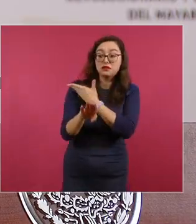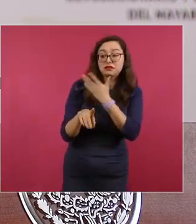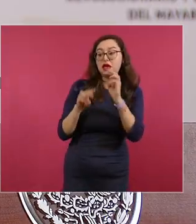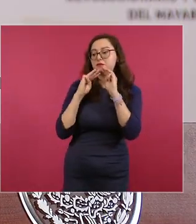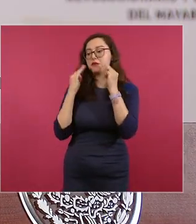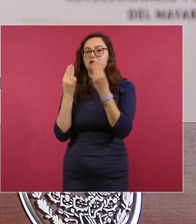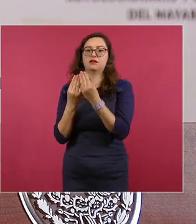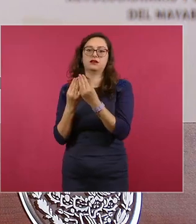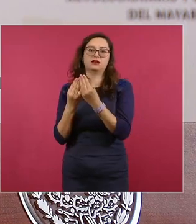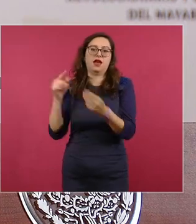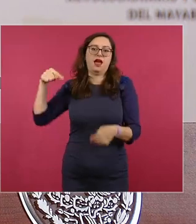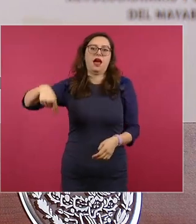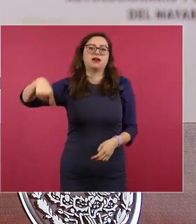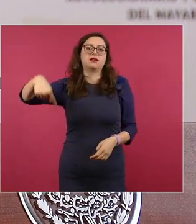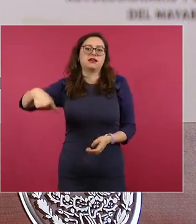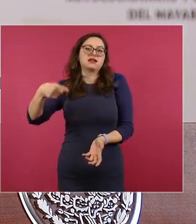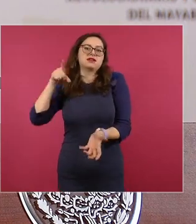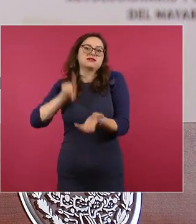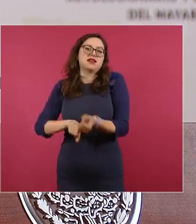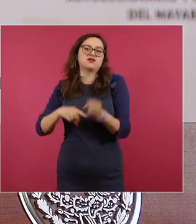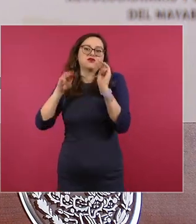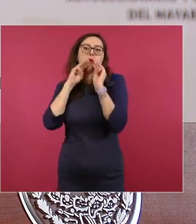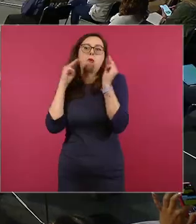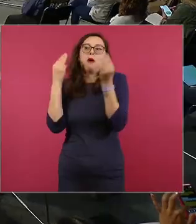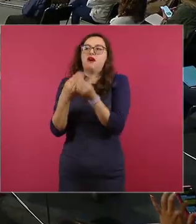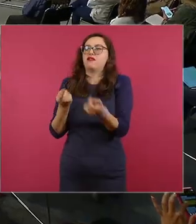cuando ellos eran los que mandaban.